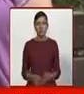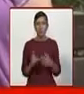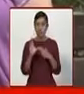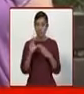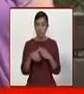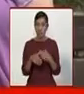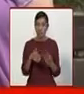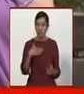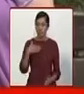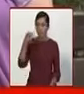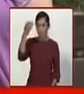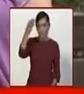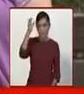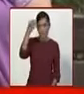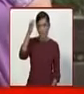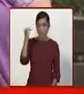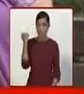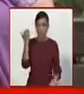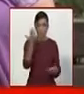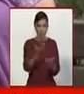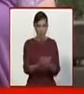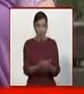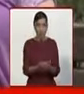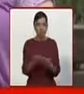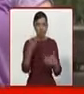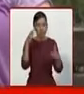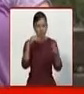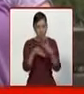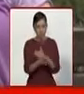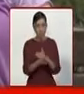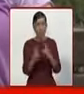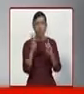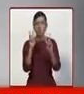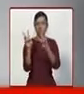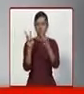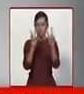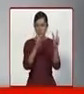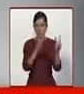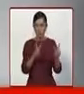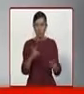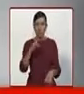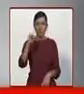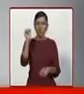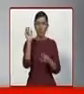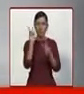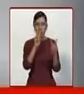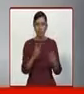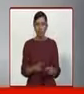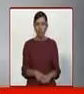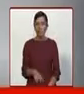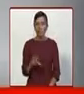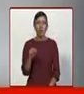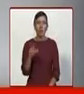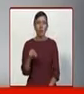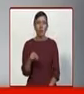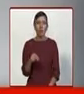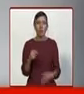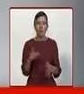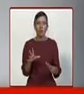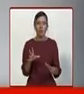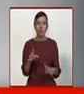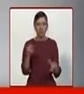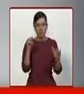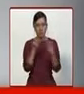Cuando llegó mi cuñado, entró, vio la escena. Y lo que dijo, no se mata así ni